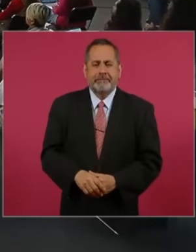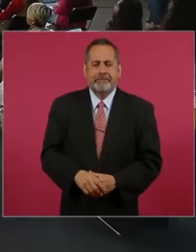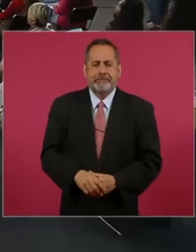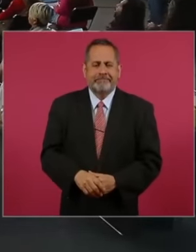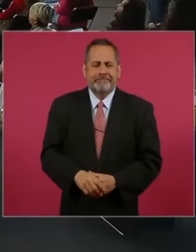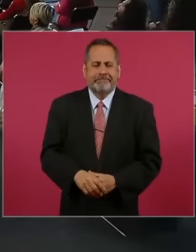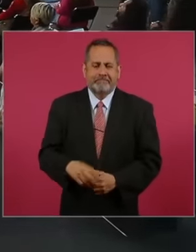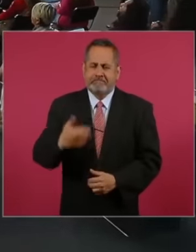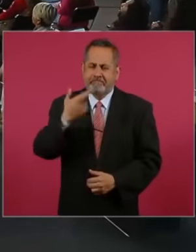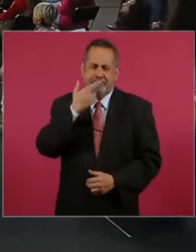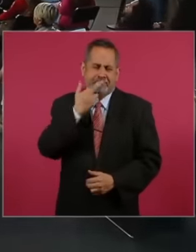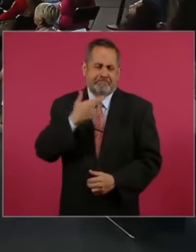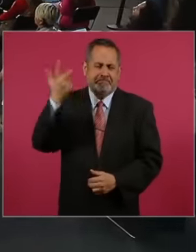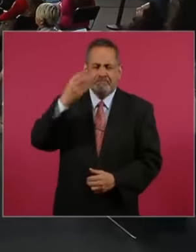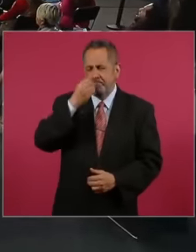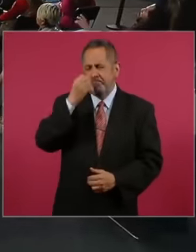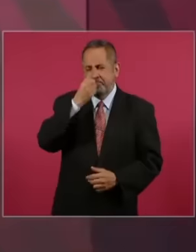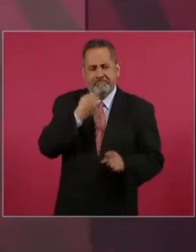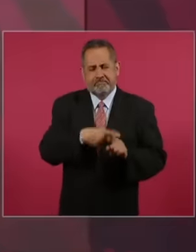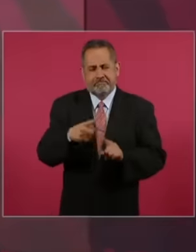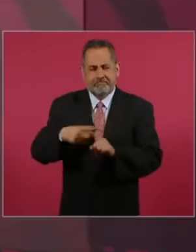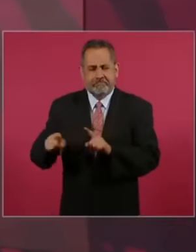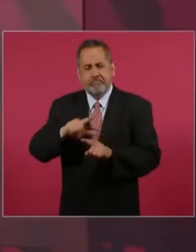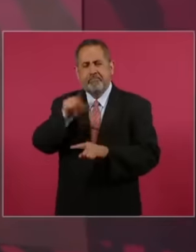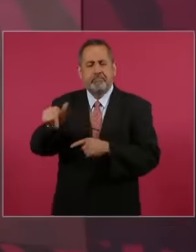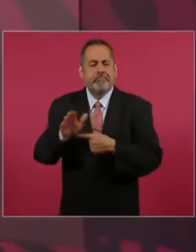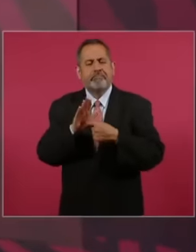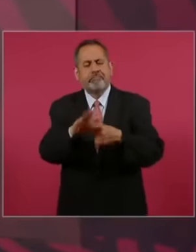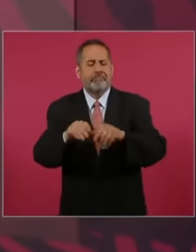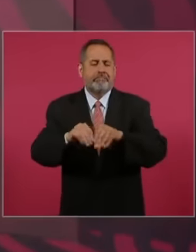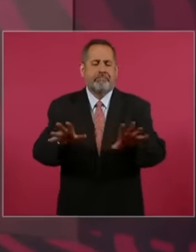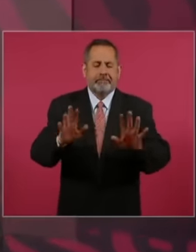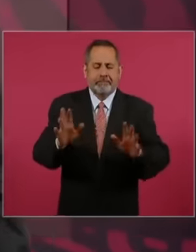de lo mejor. Ya después les damos a conocer.